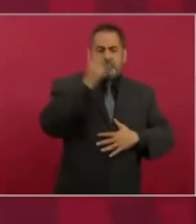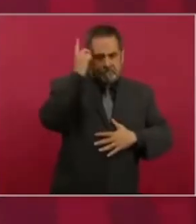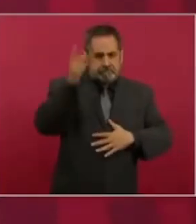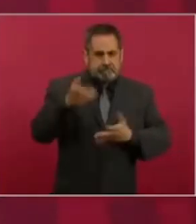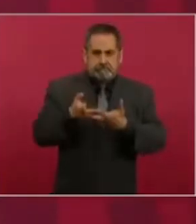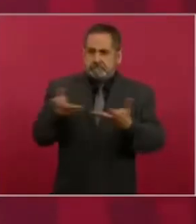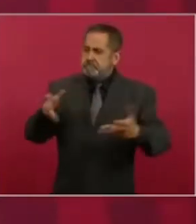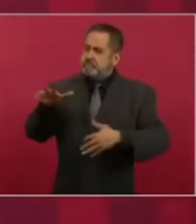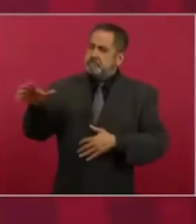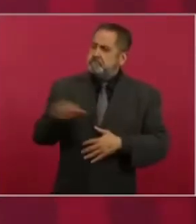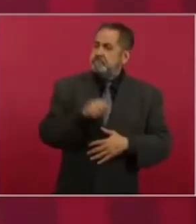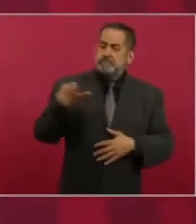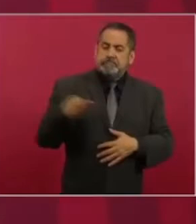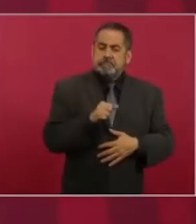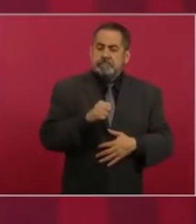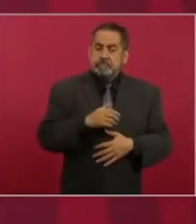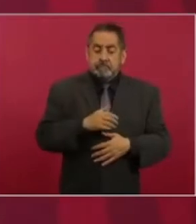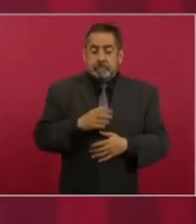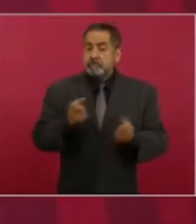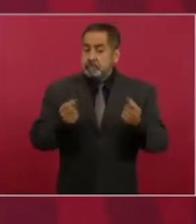terrenos.